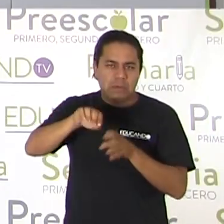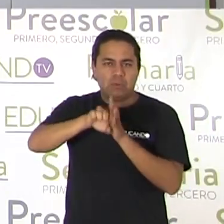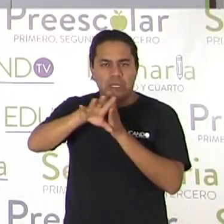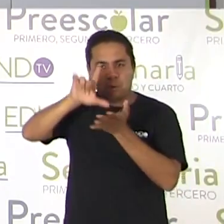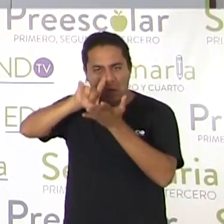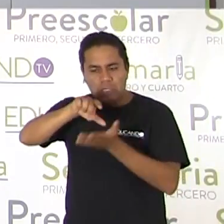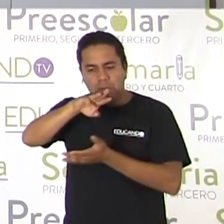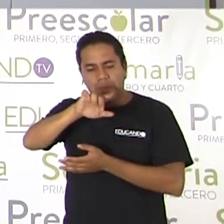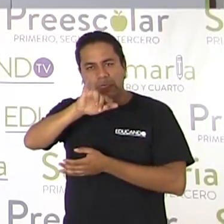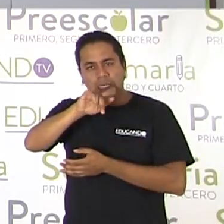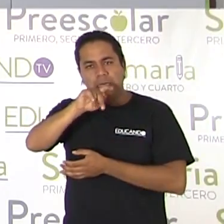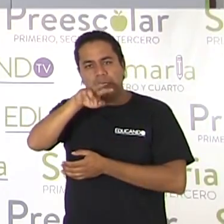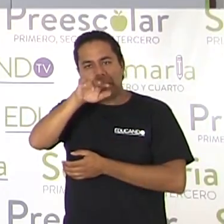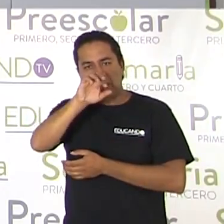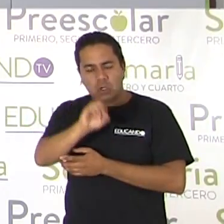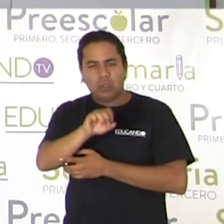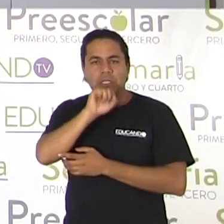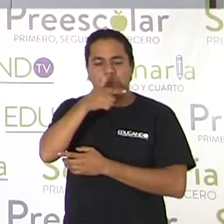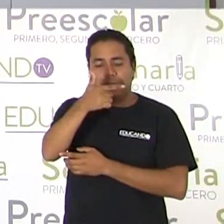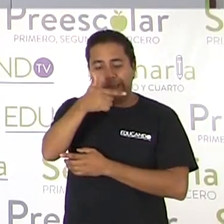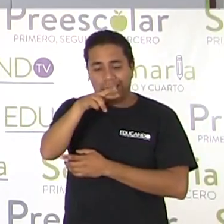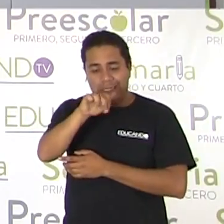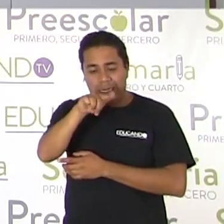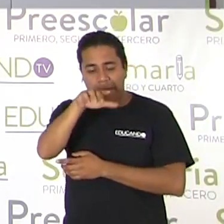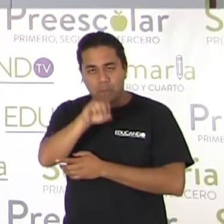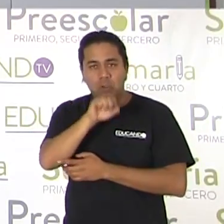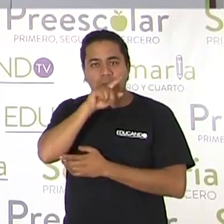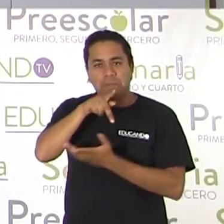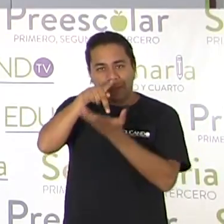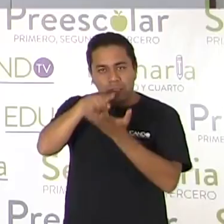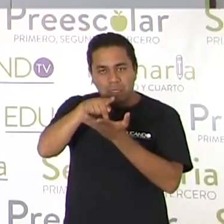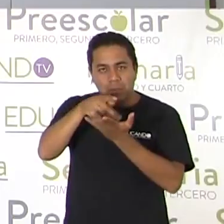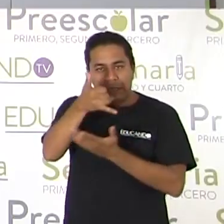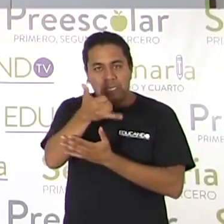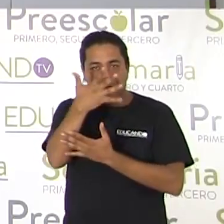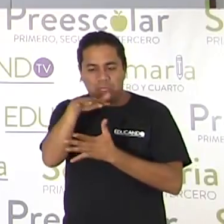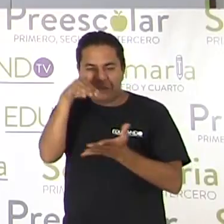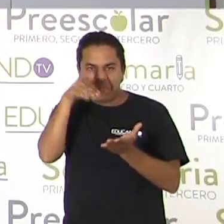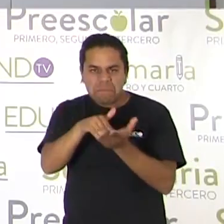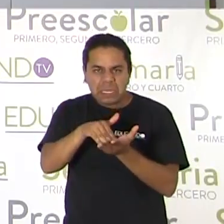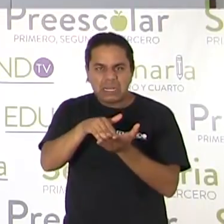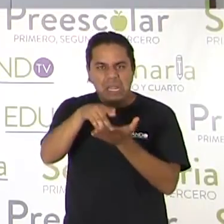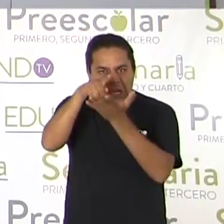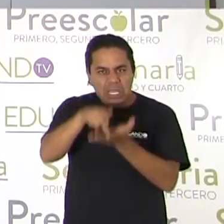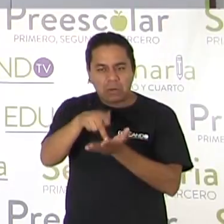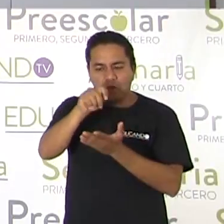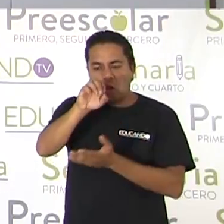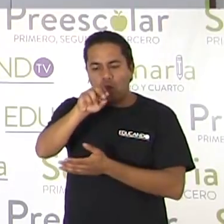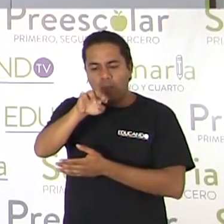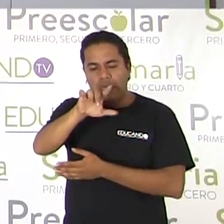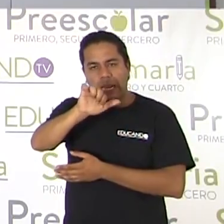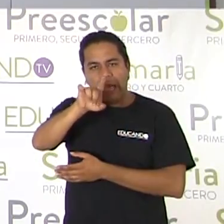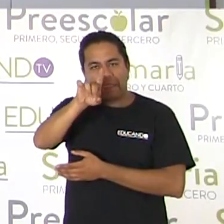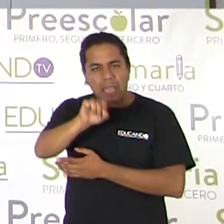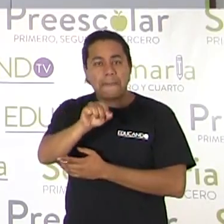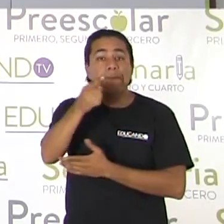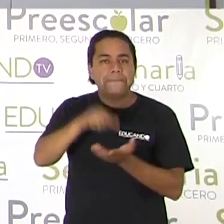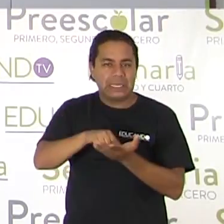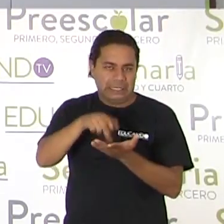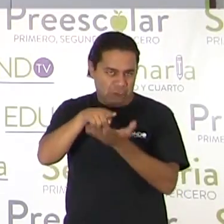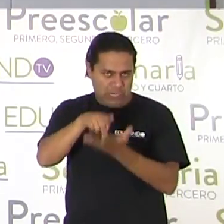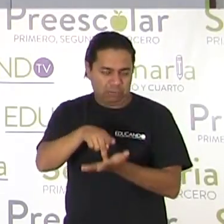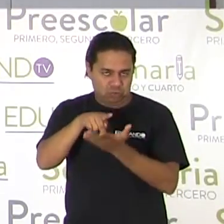el mililitro, el gramo, el kilogramo y la tonelada. Interesante, ¿verdad? Vamos a comenzar. Voy a poner